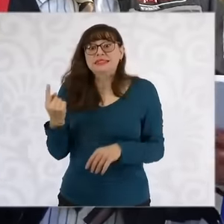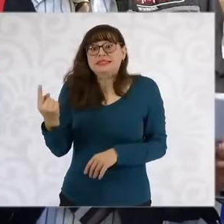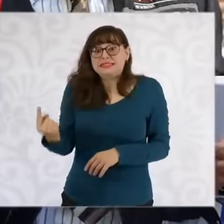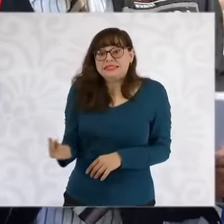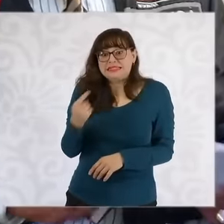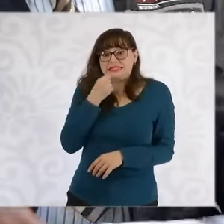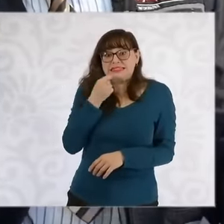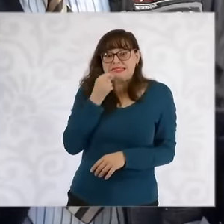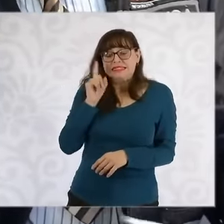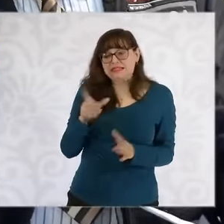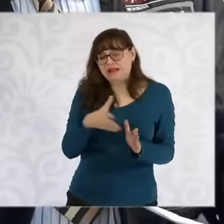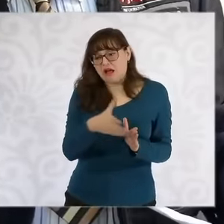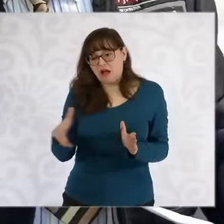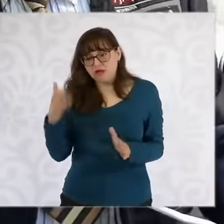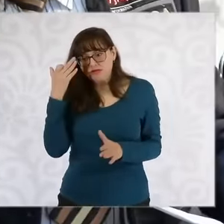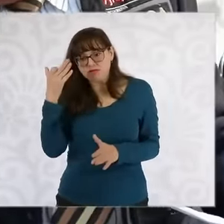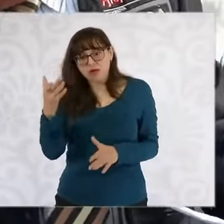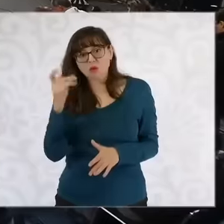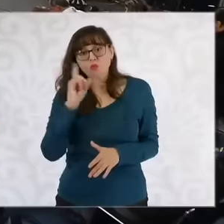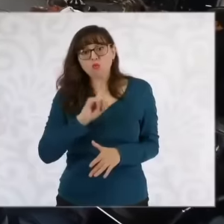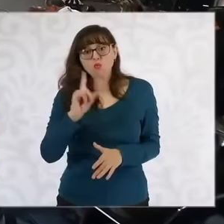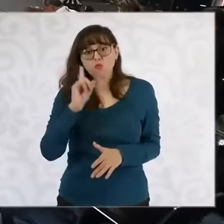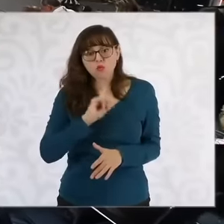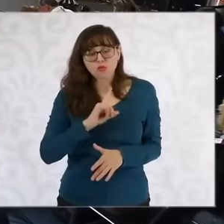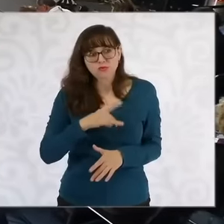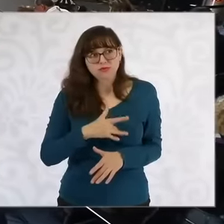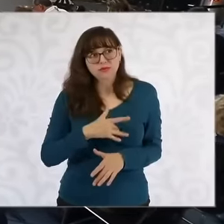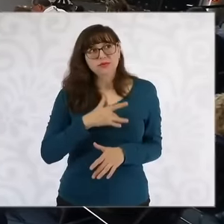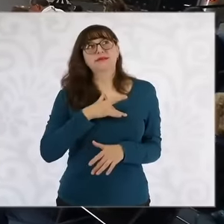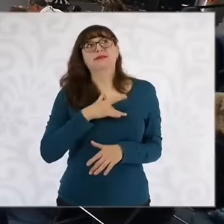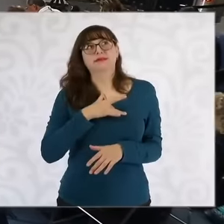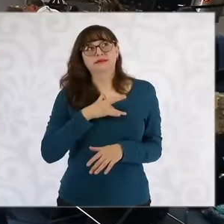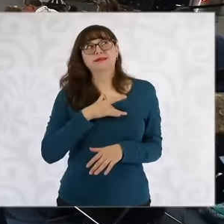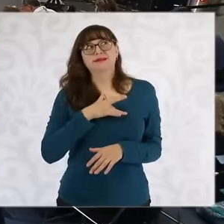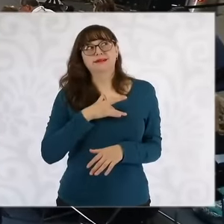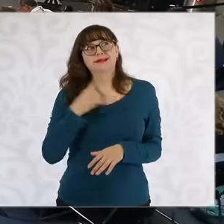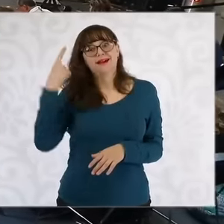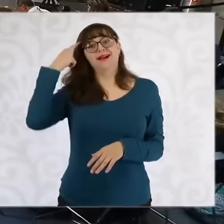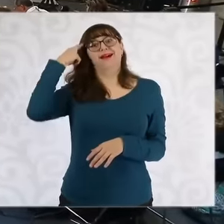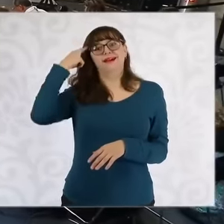este tiempo de mujeres, ella pensó que este era el momento